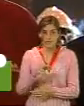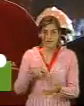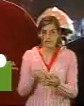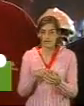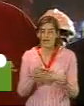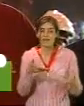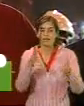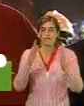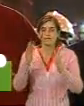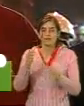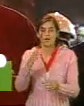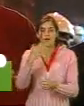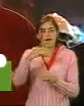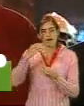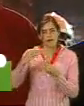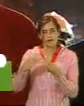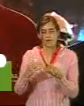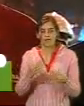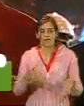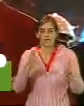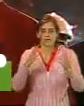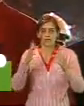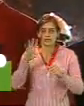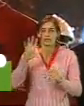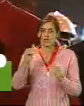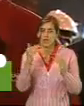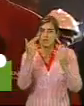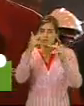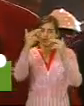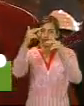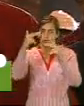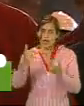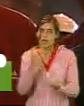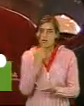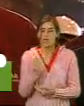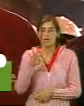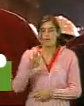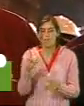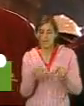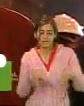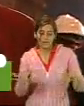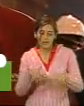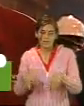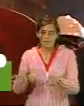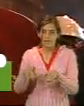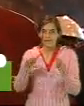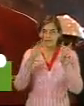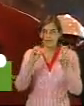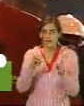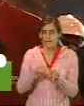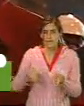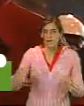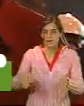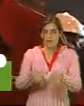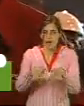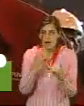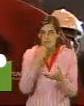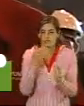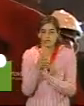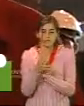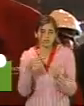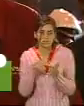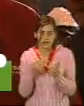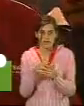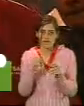edificios cuyas características son edificios de 5 pisos, 4 apartamentos de 70 metros cuadrados por planta, lo cual